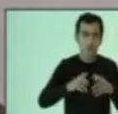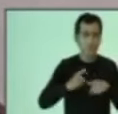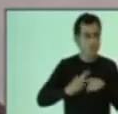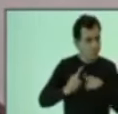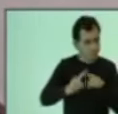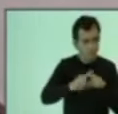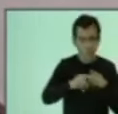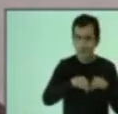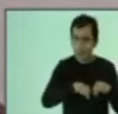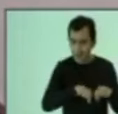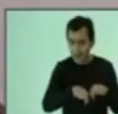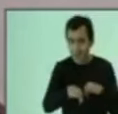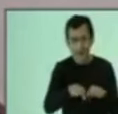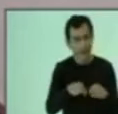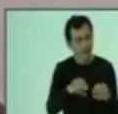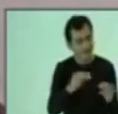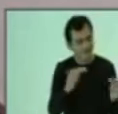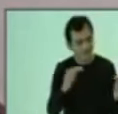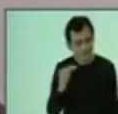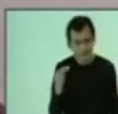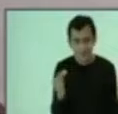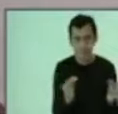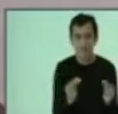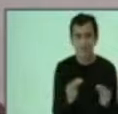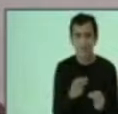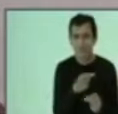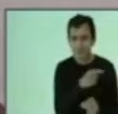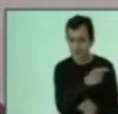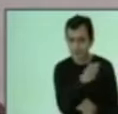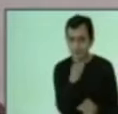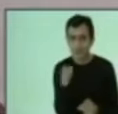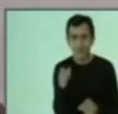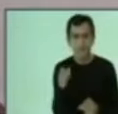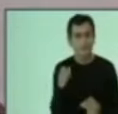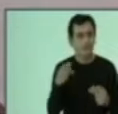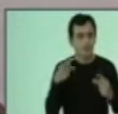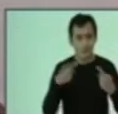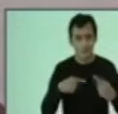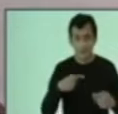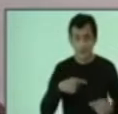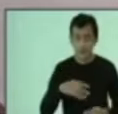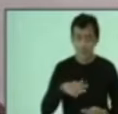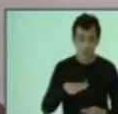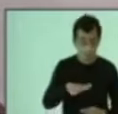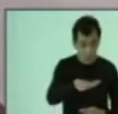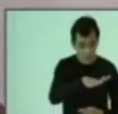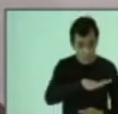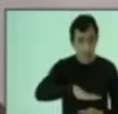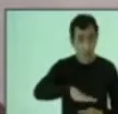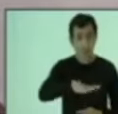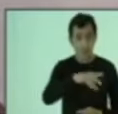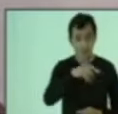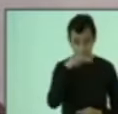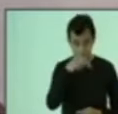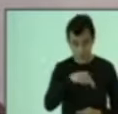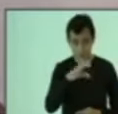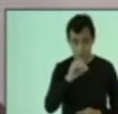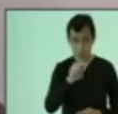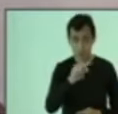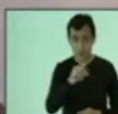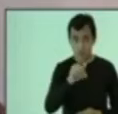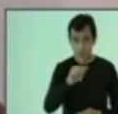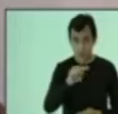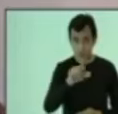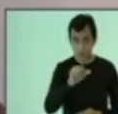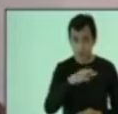de trabajo que tanto necesitamos, para que las personas de toda esta región, obviamente la nuestra, tengan ese